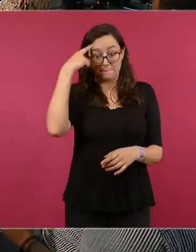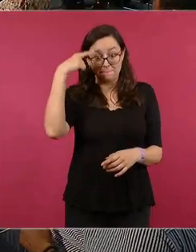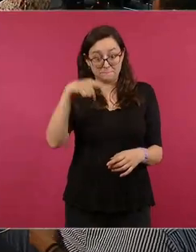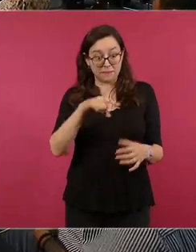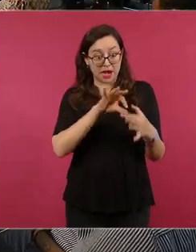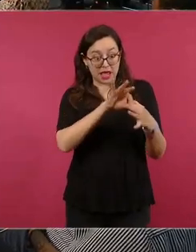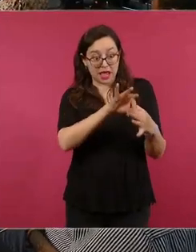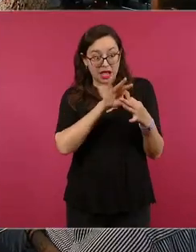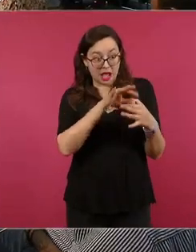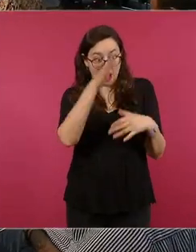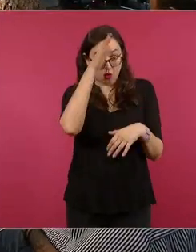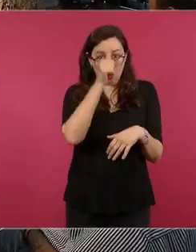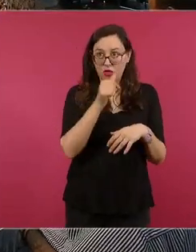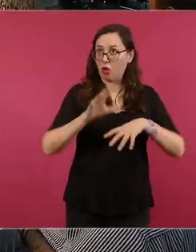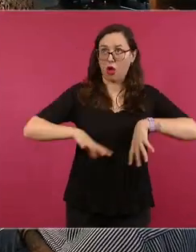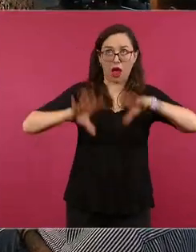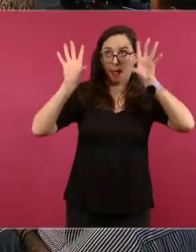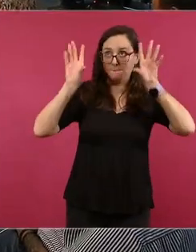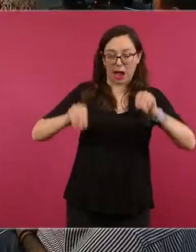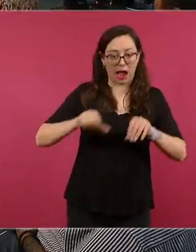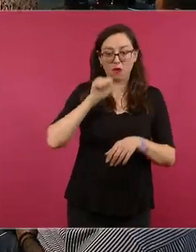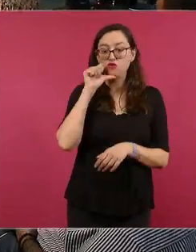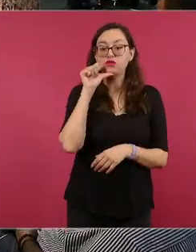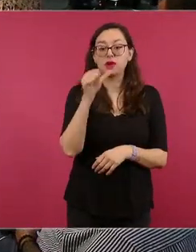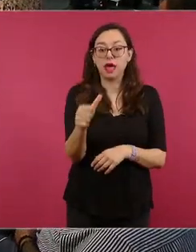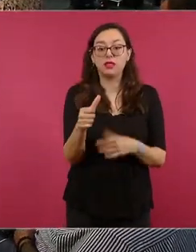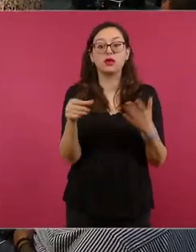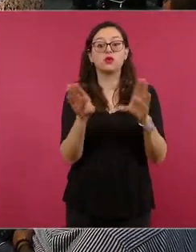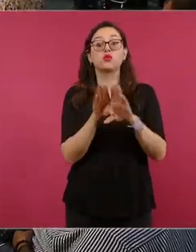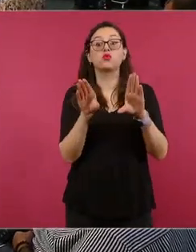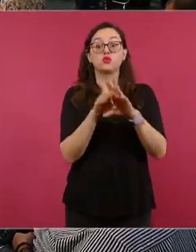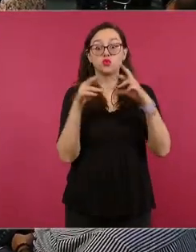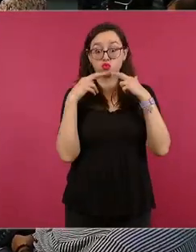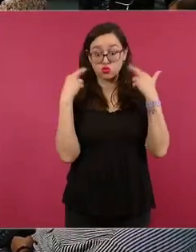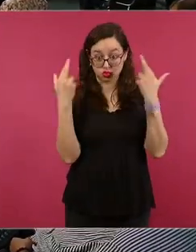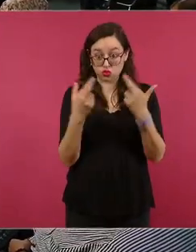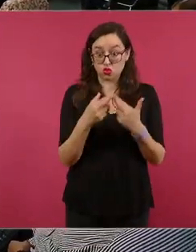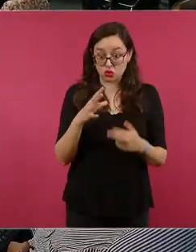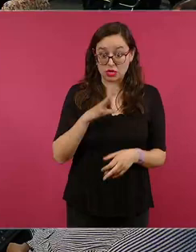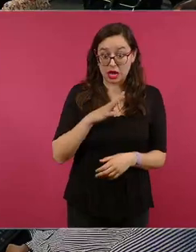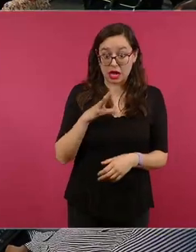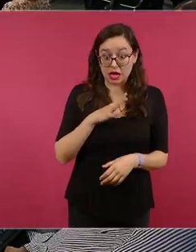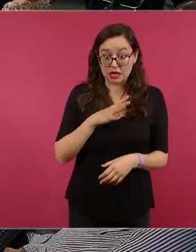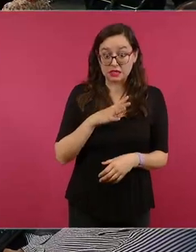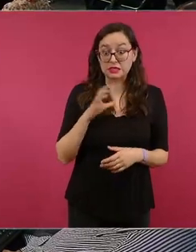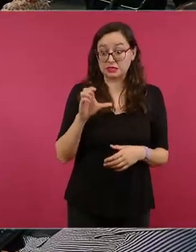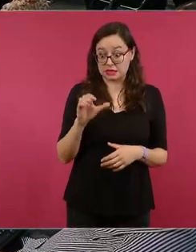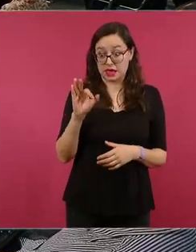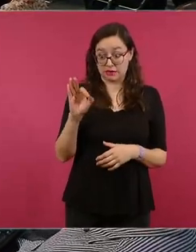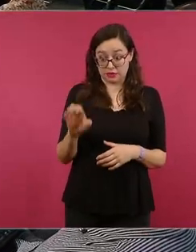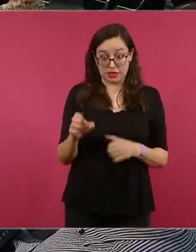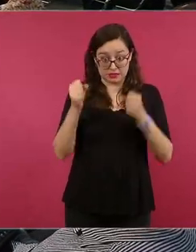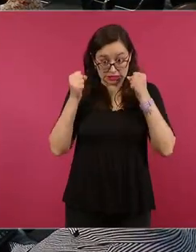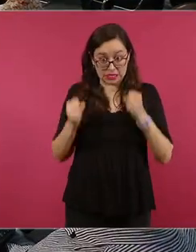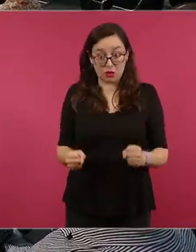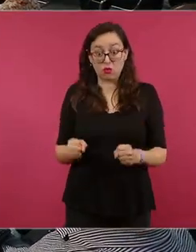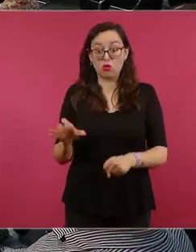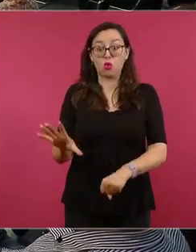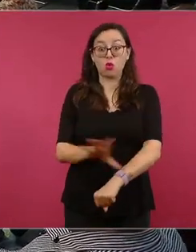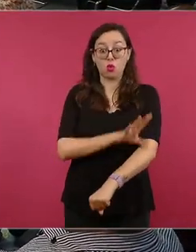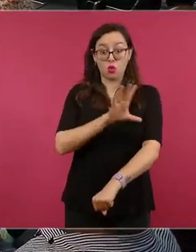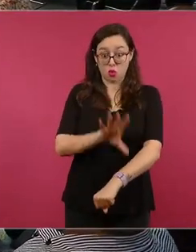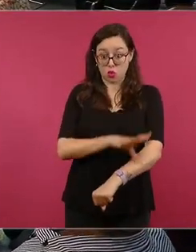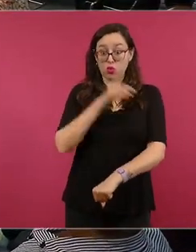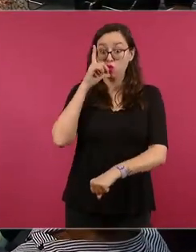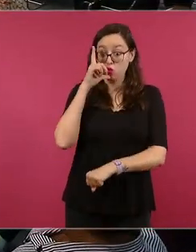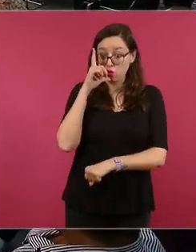Saber si ya se realizó esta reunión o sabe si está programada y cuál sería la instrucción a la CFE que garantice estas plantas